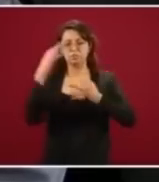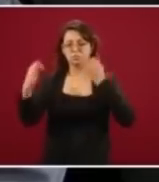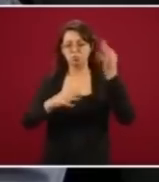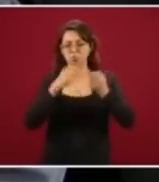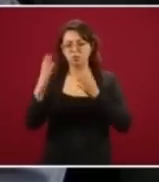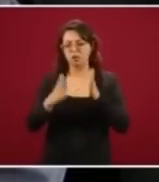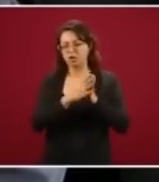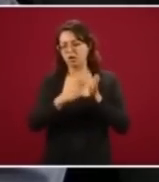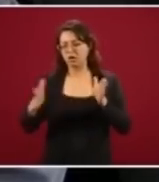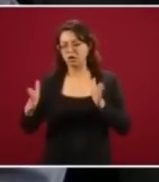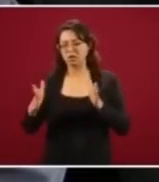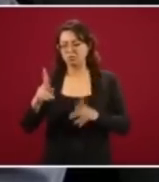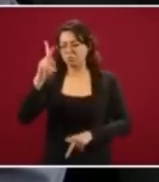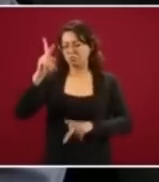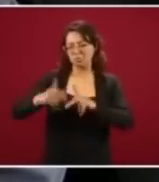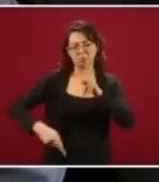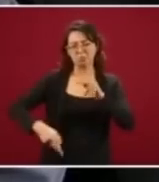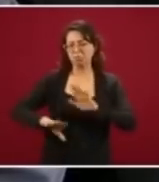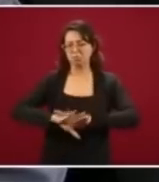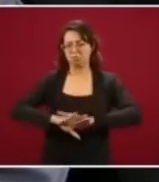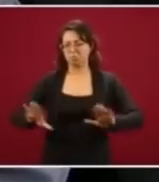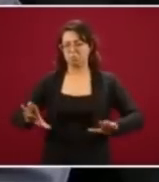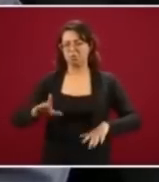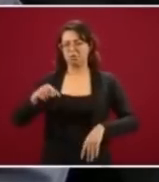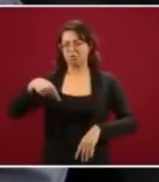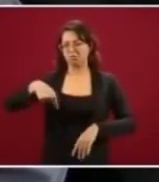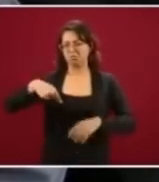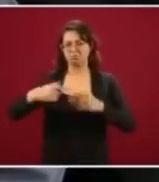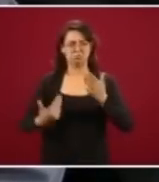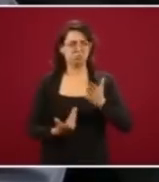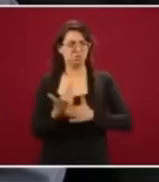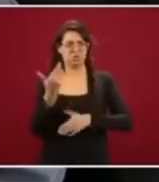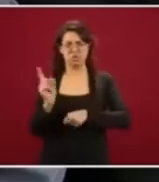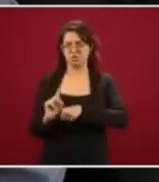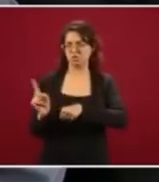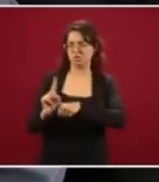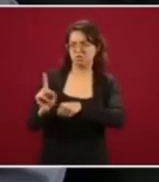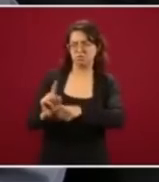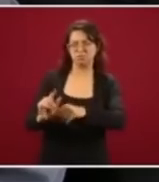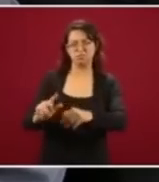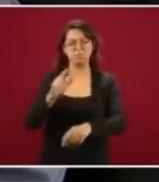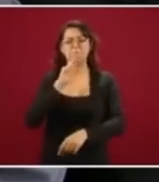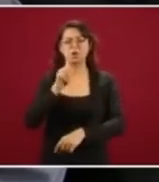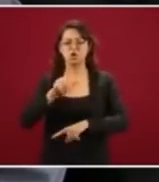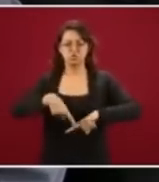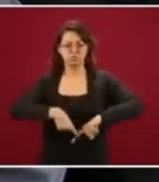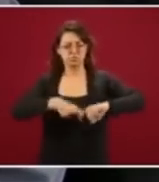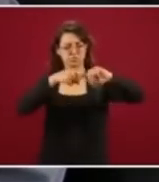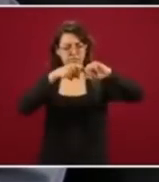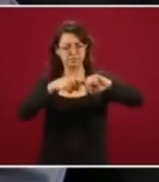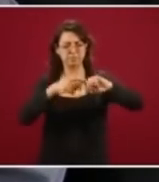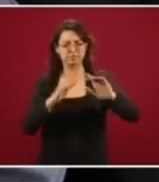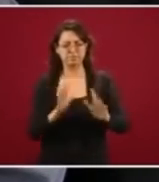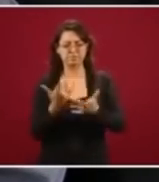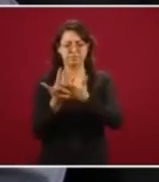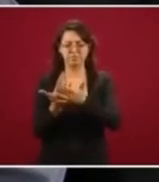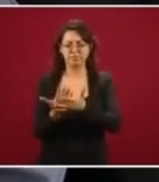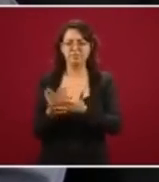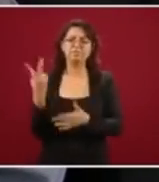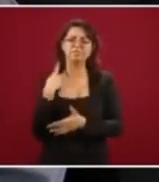o hacer algún, o al menos tener un mecanismo para evitar que las mañaneras pues tengan claros